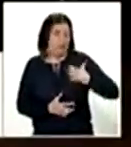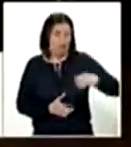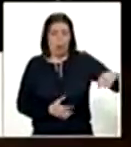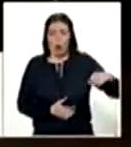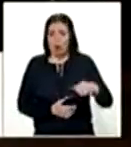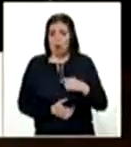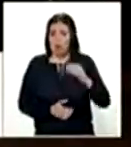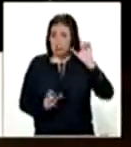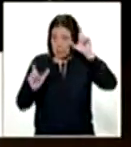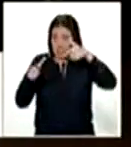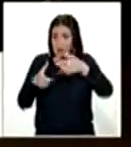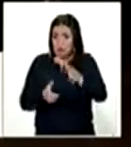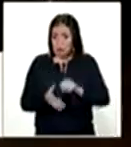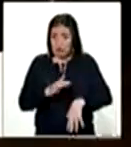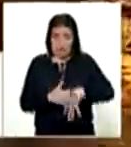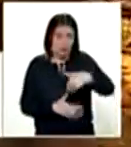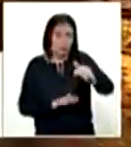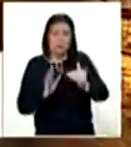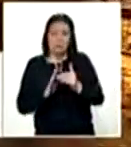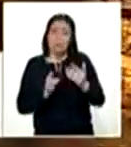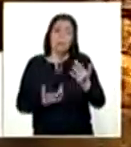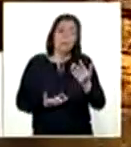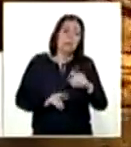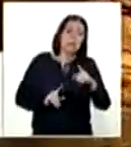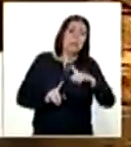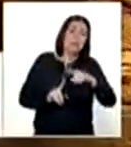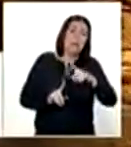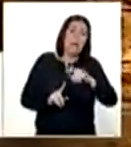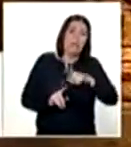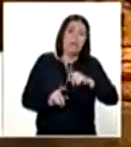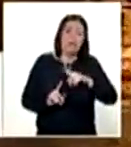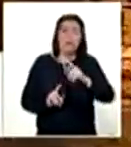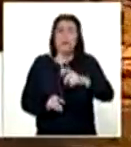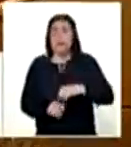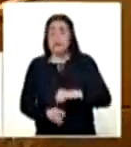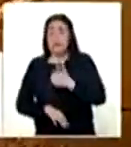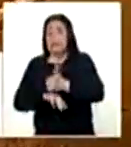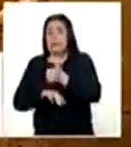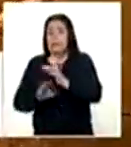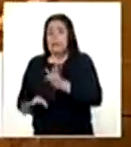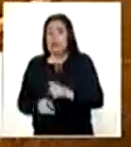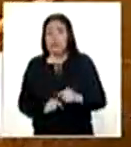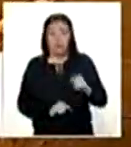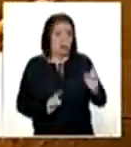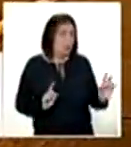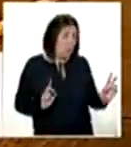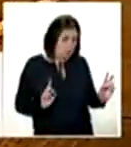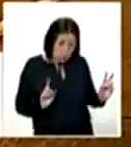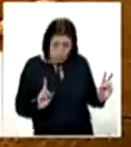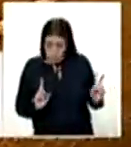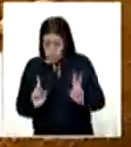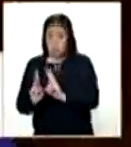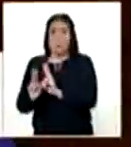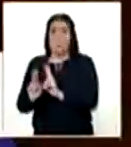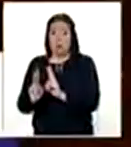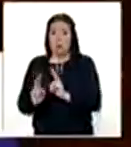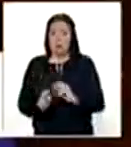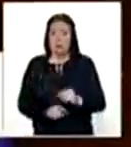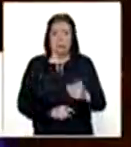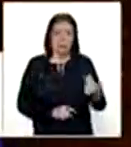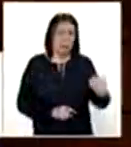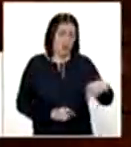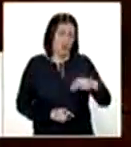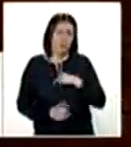La congresista salió de su casa para esperar el taxi de su asesora y fue allí en donde son interceptadas por estos zampones.